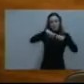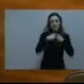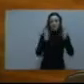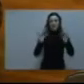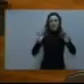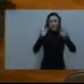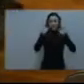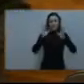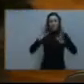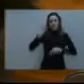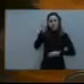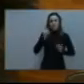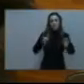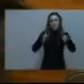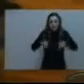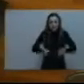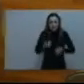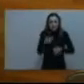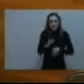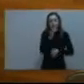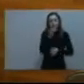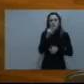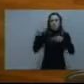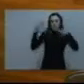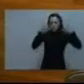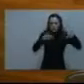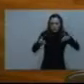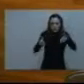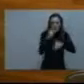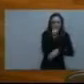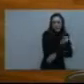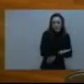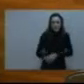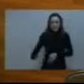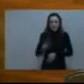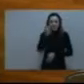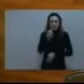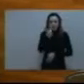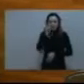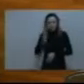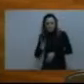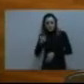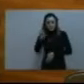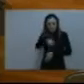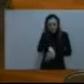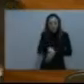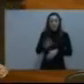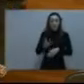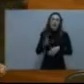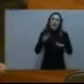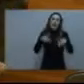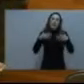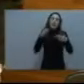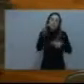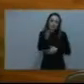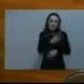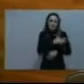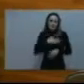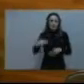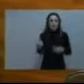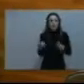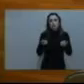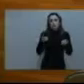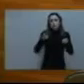iniciativas y porque, además de dirigirse al alumnado de infantil, primaria y secundaria, también se busca su extensión al resto de la comunidad